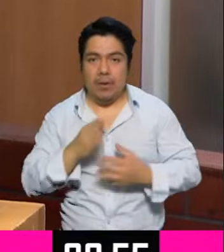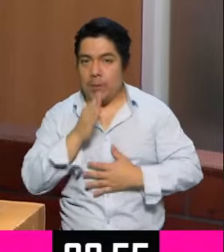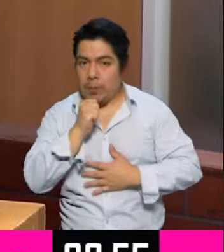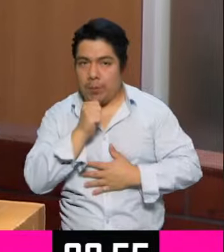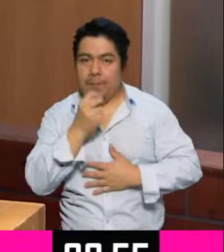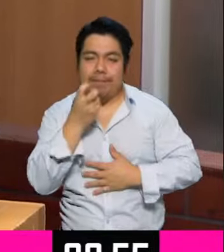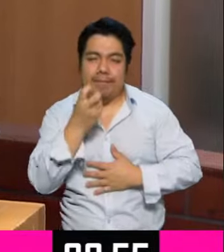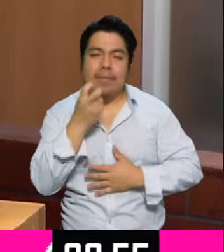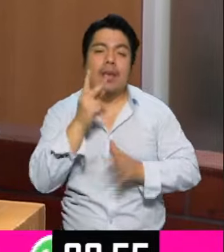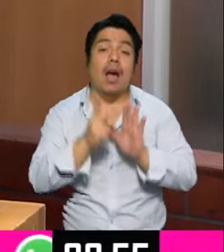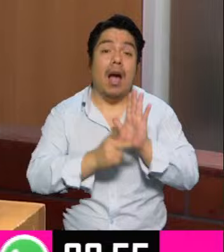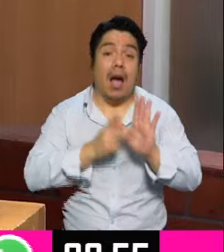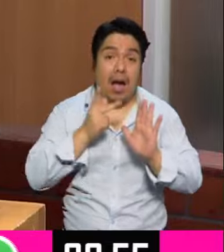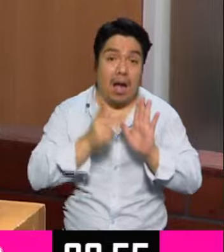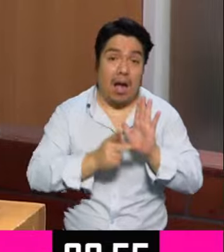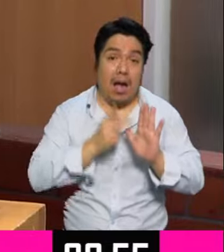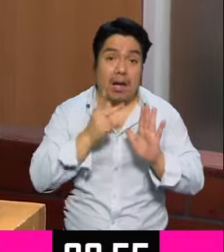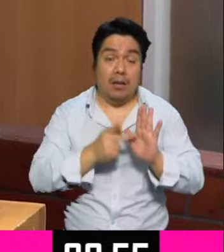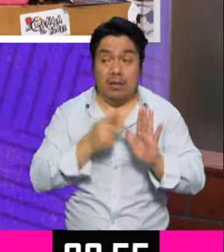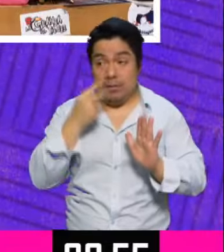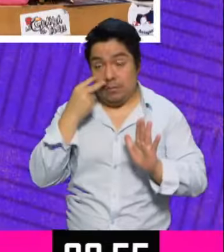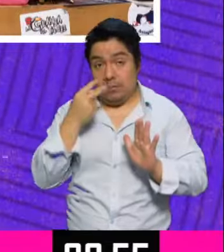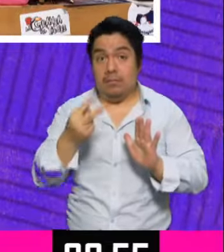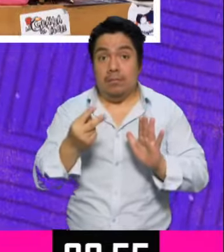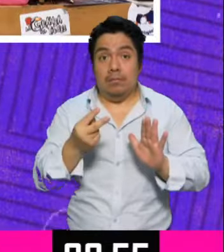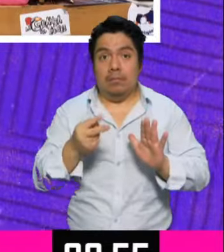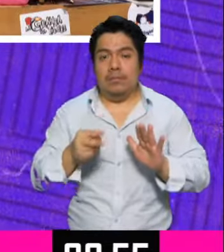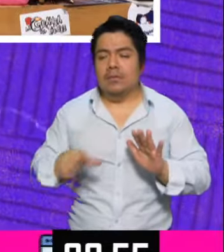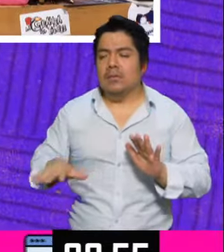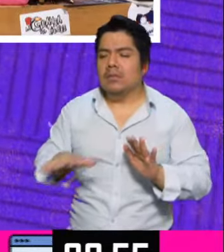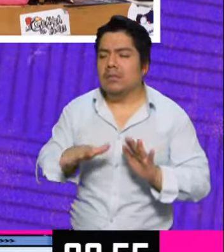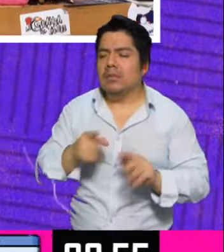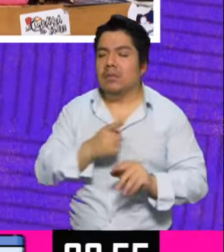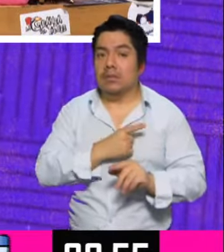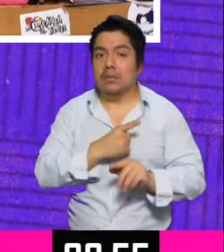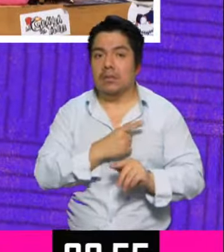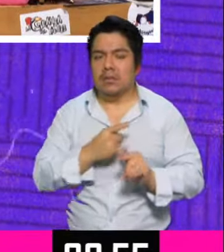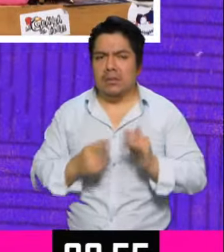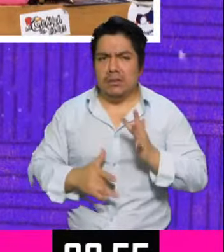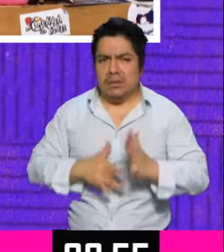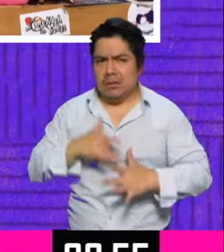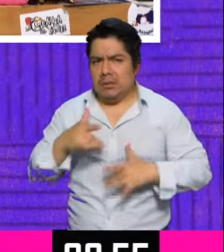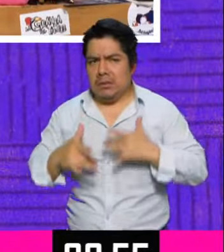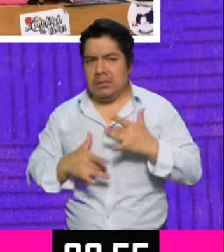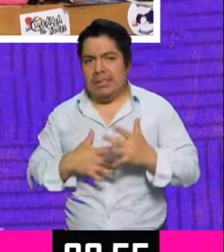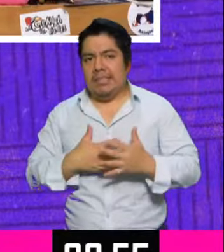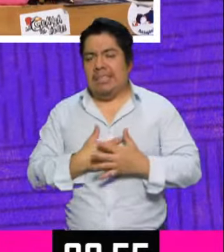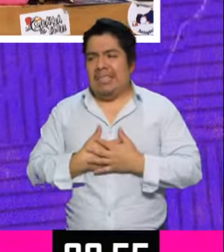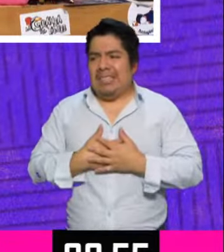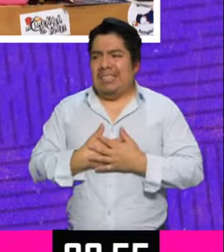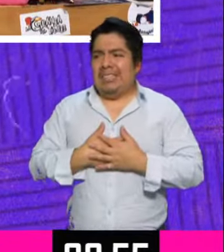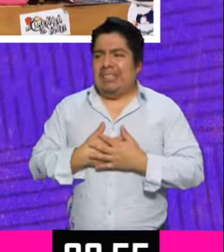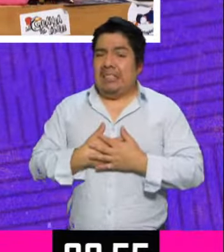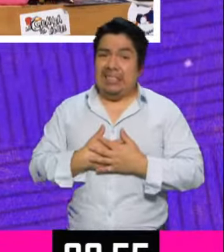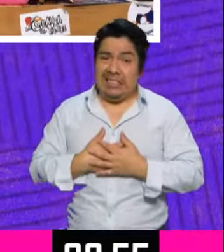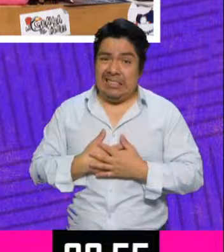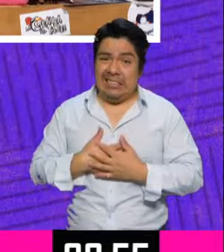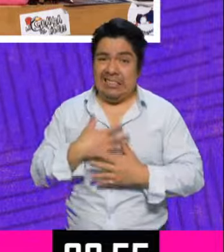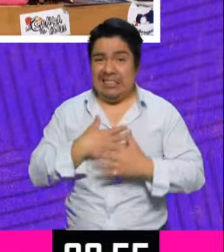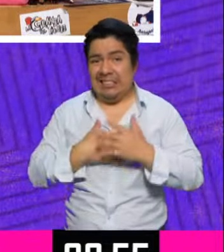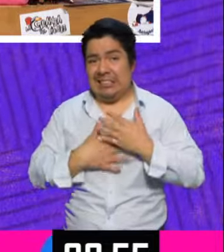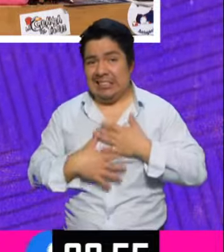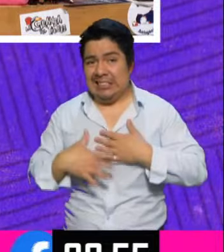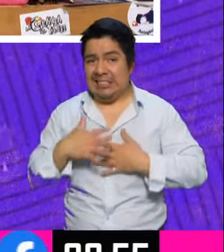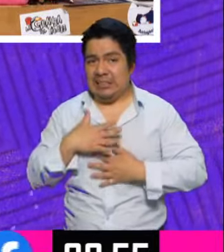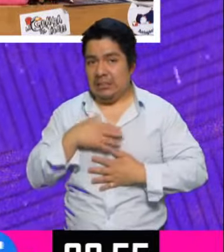Entonces volvemos con como ves tan solo por la sola presencia ya te impone un desgaste y si no eres consciente de este